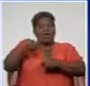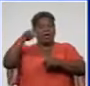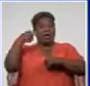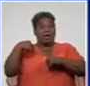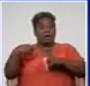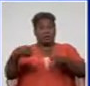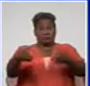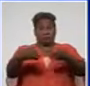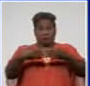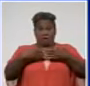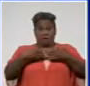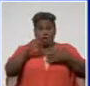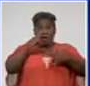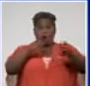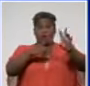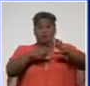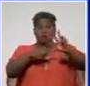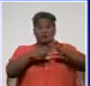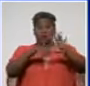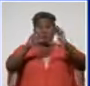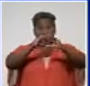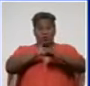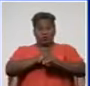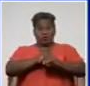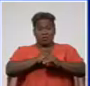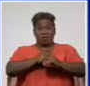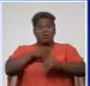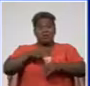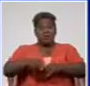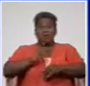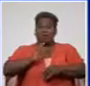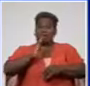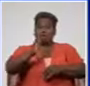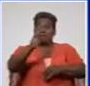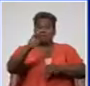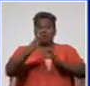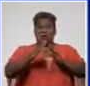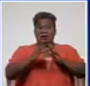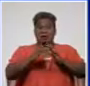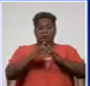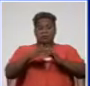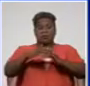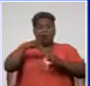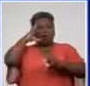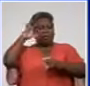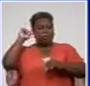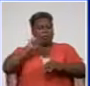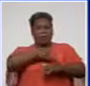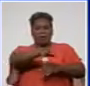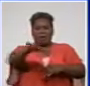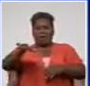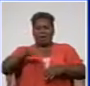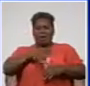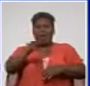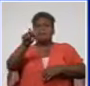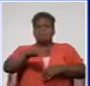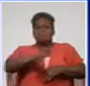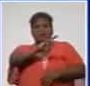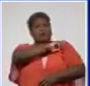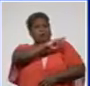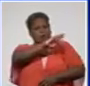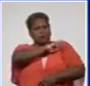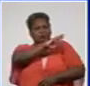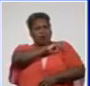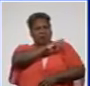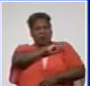estelar del noticiero de la televisión cubana y nos dirigíamos a nuestros hogares, pues apreciamos que justamente las personas han asumido de manera responsable, sobre todo en